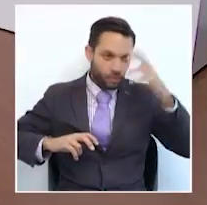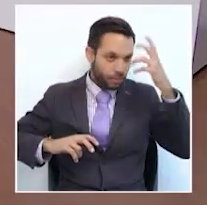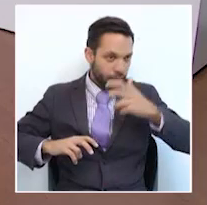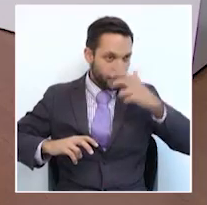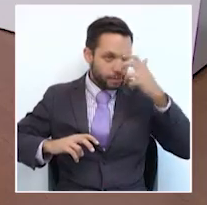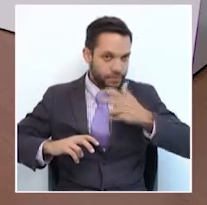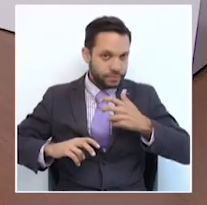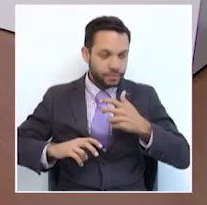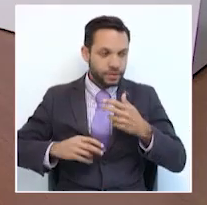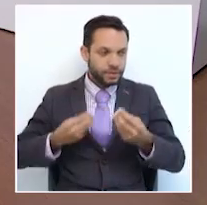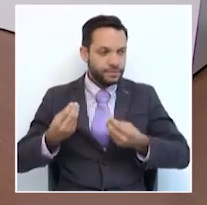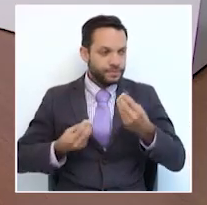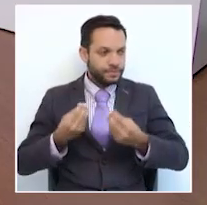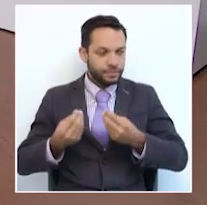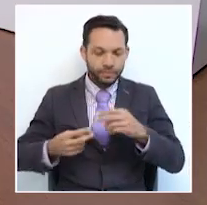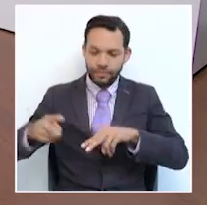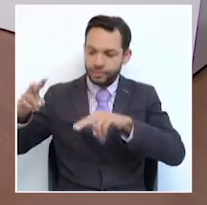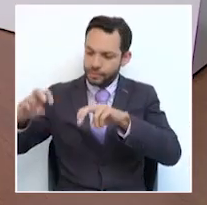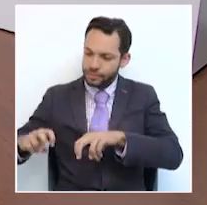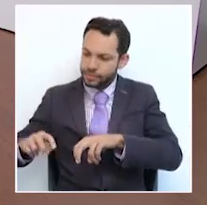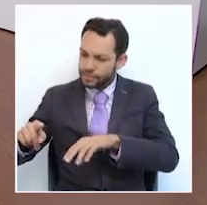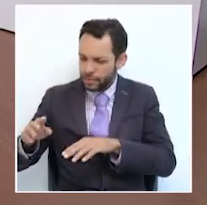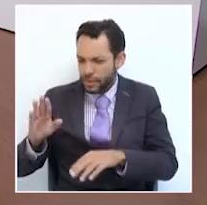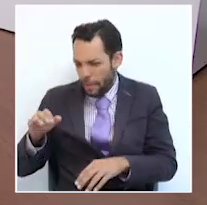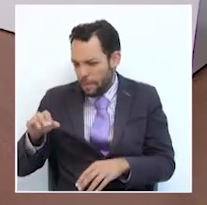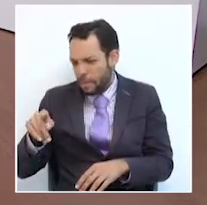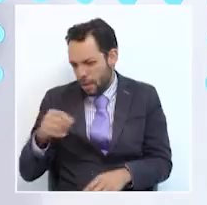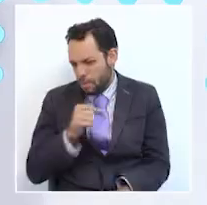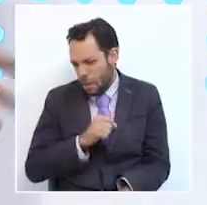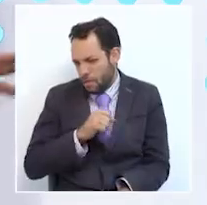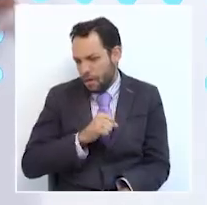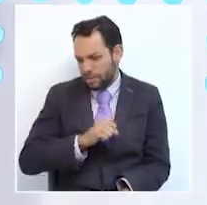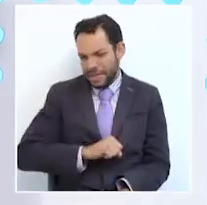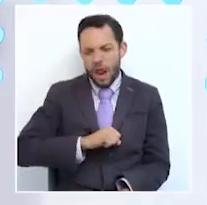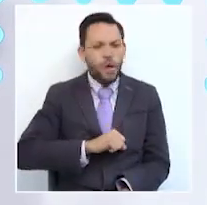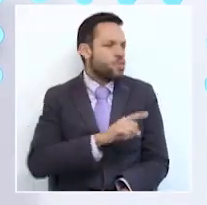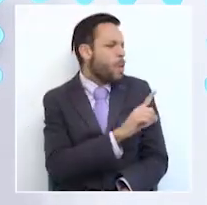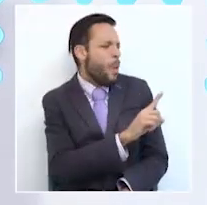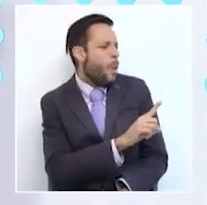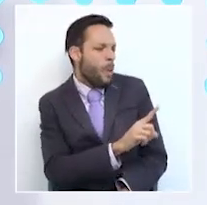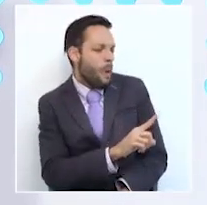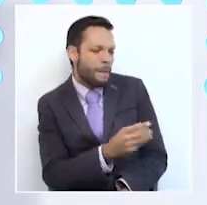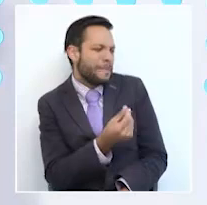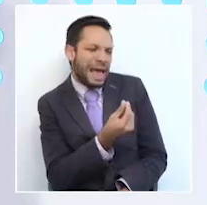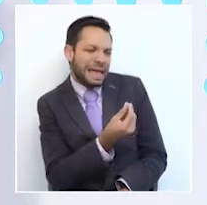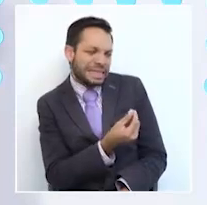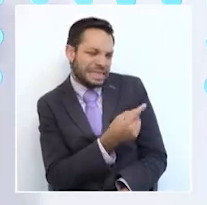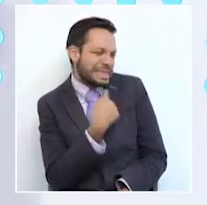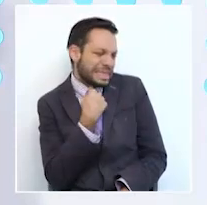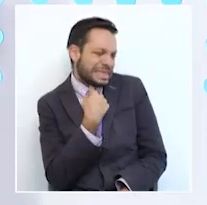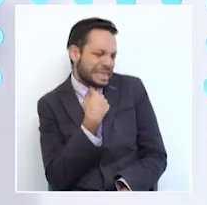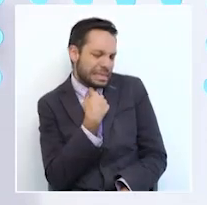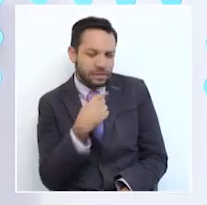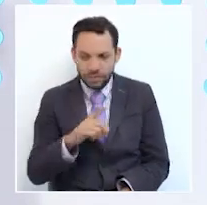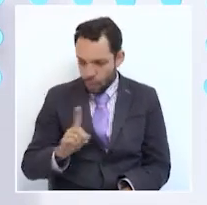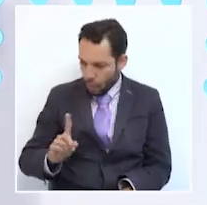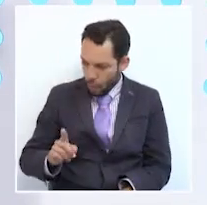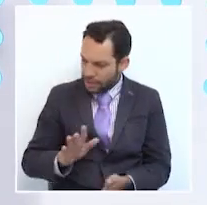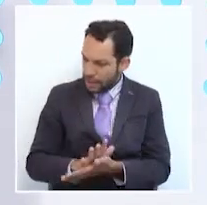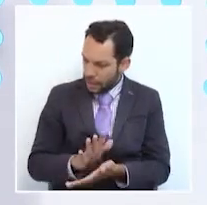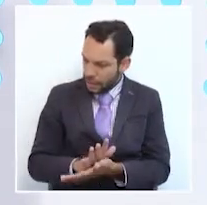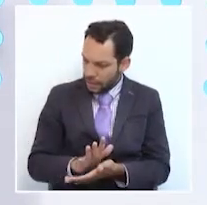cierta dificultad cuando estoy en consulta y luego los pacientes me hagás de la ecografía autor para que qué tal que la plata agradece la ecografía